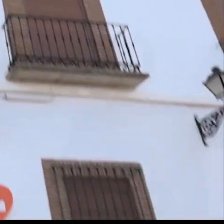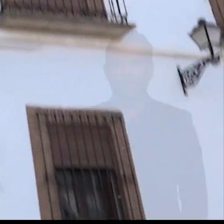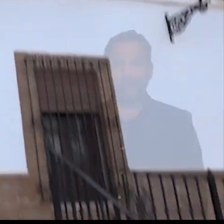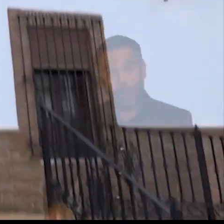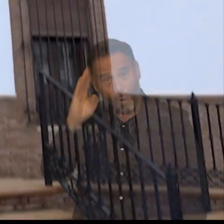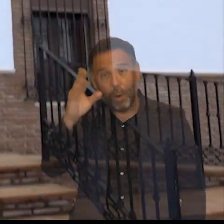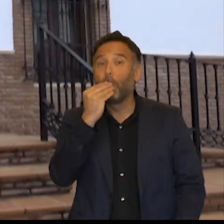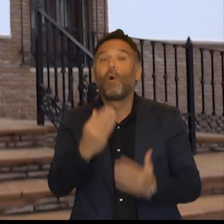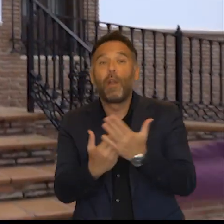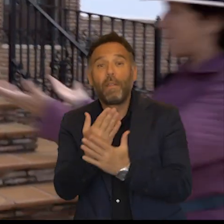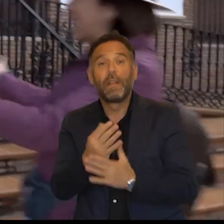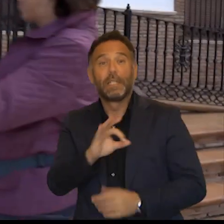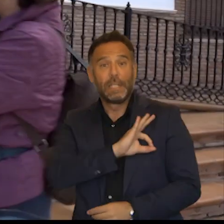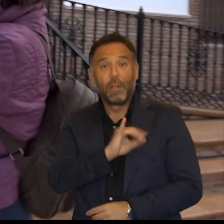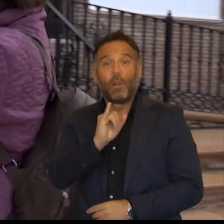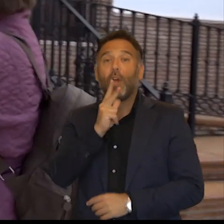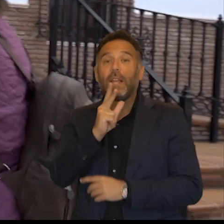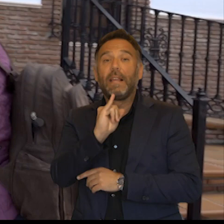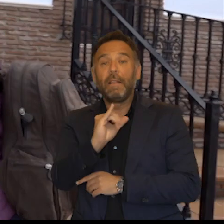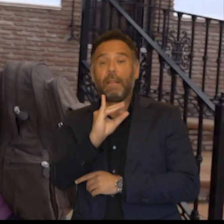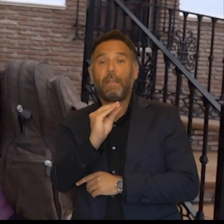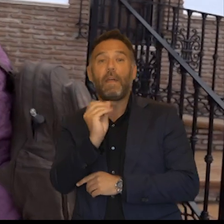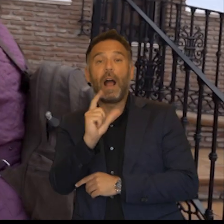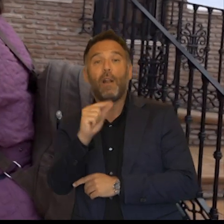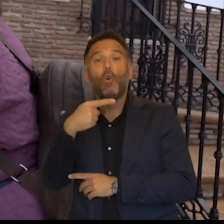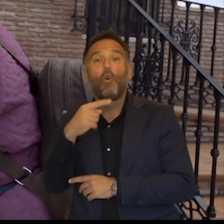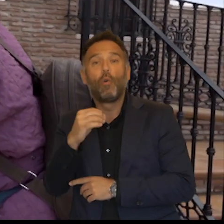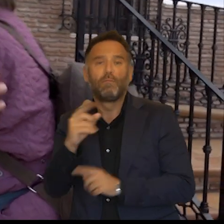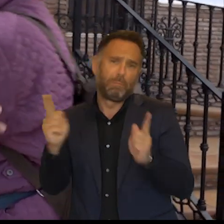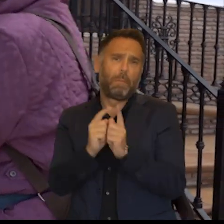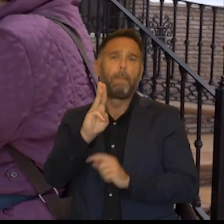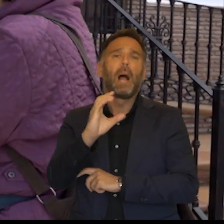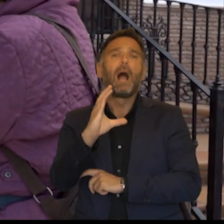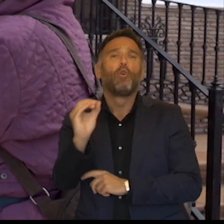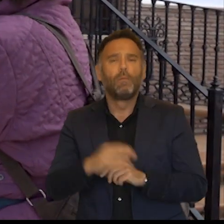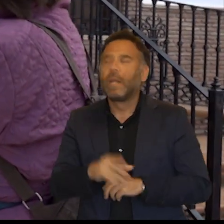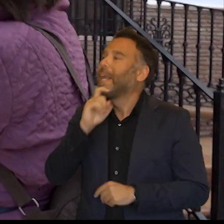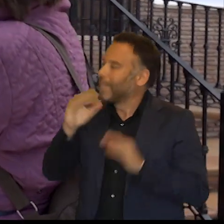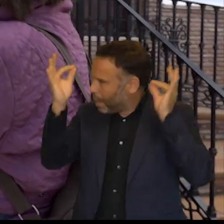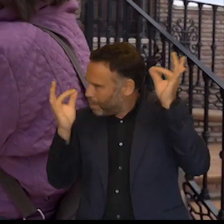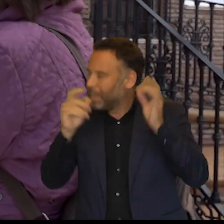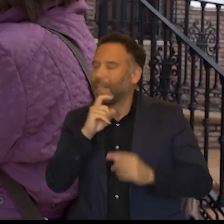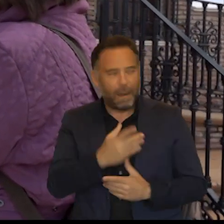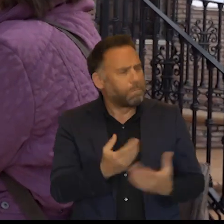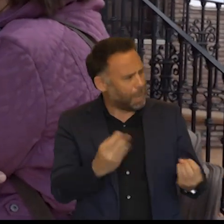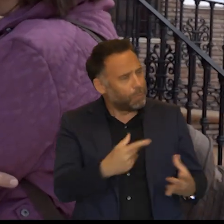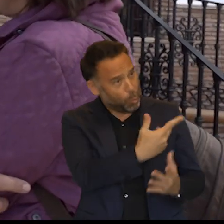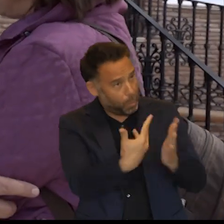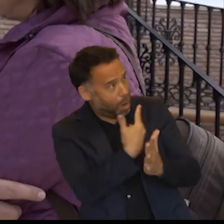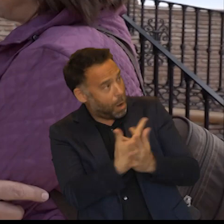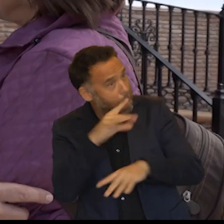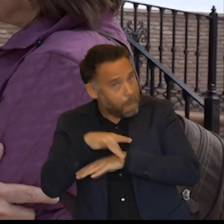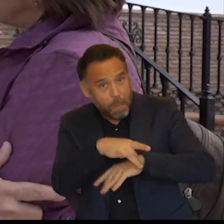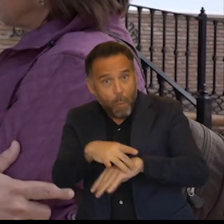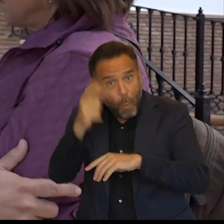Hola, buenos días, señor Hidalgo. Hola, Paco, ¿no? Buenos días, sí. ¿Qué tal, Lee? Muy bien. ¿Me vas a enseñar tu pueblo? Todo